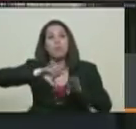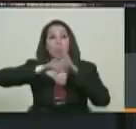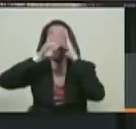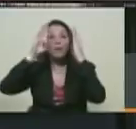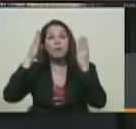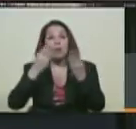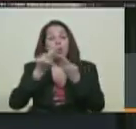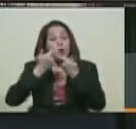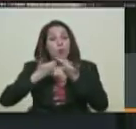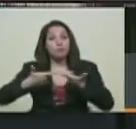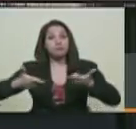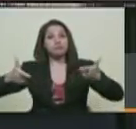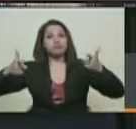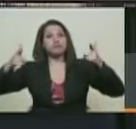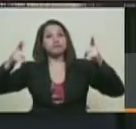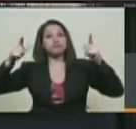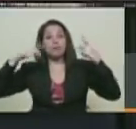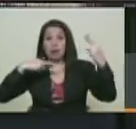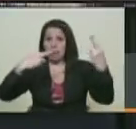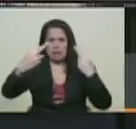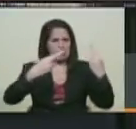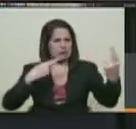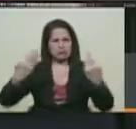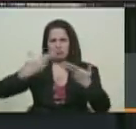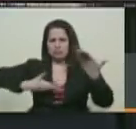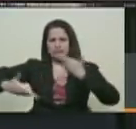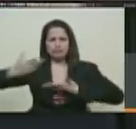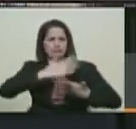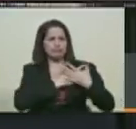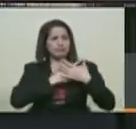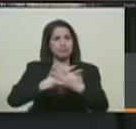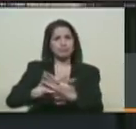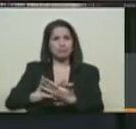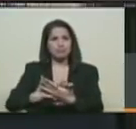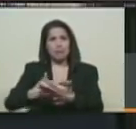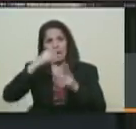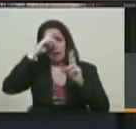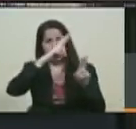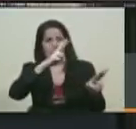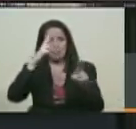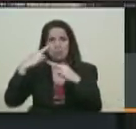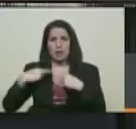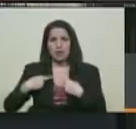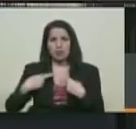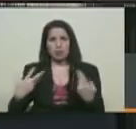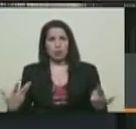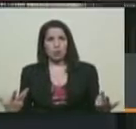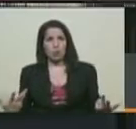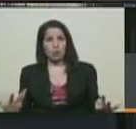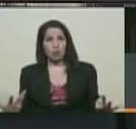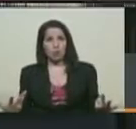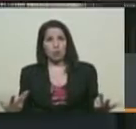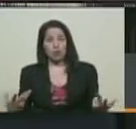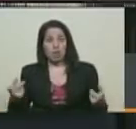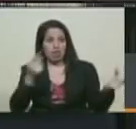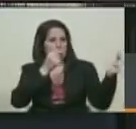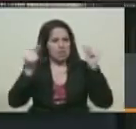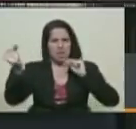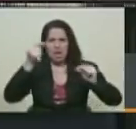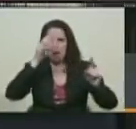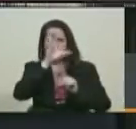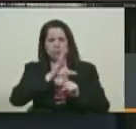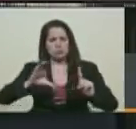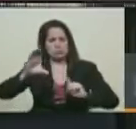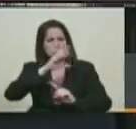de pueblos que basen sus relaciones en la cooperación, en el respeto, en el diálogo de civilizaciones, de culturas, de